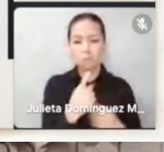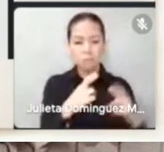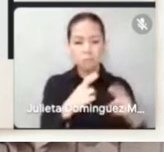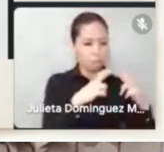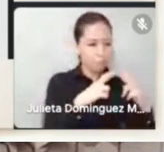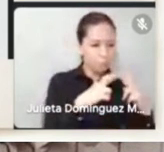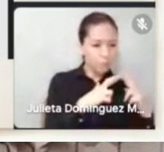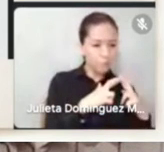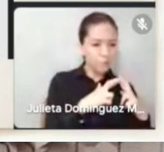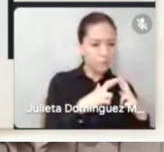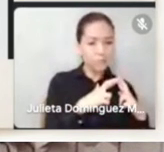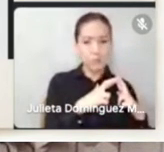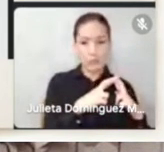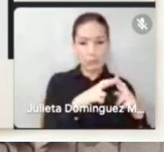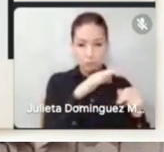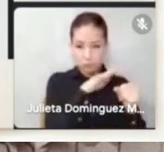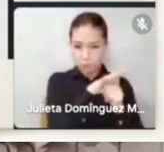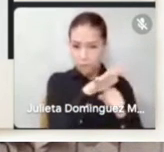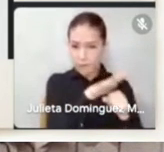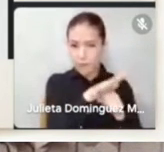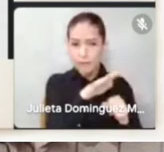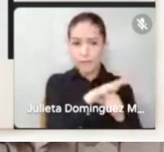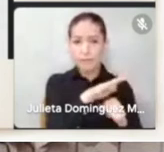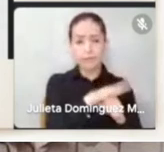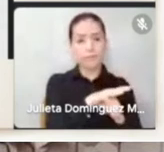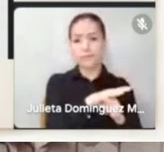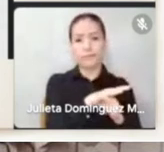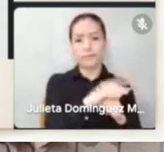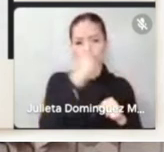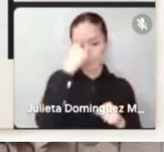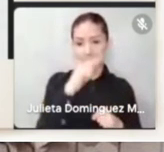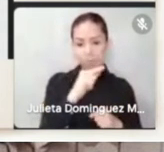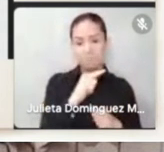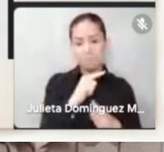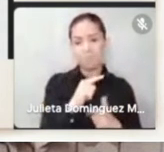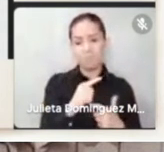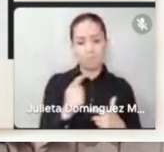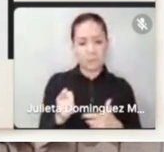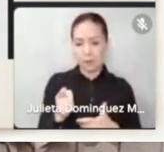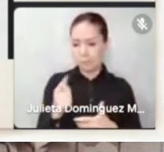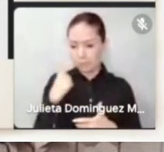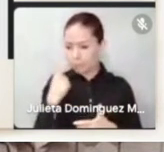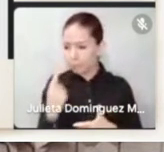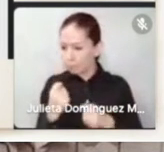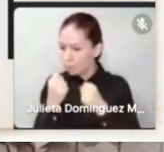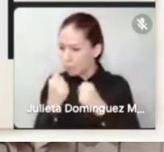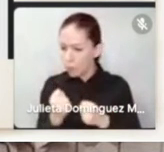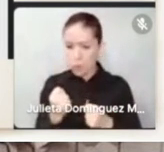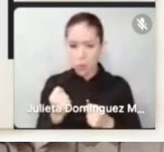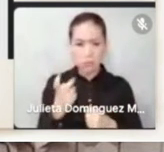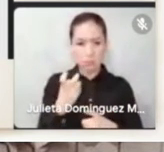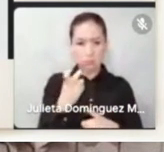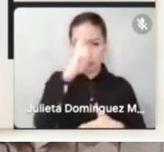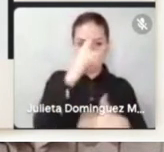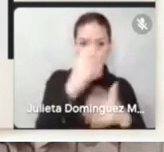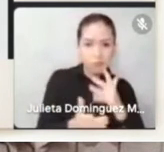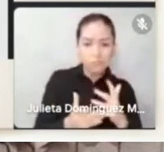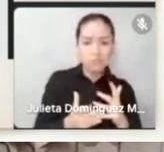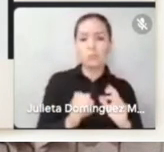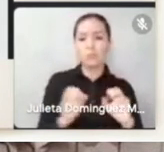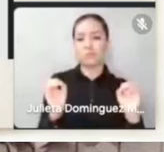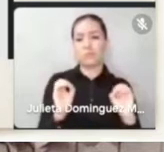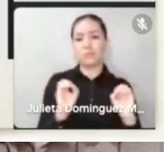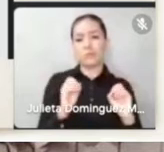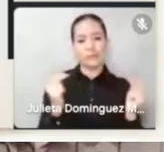religiosa no es suficiente por sí misma para acreditar la violación alegada, ya que se requiere valorar el contexto en el